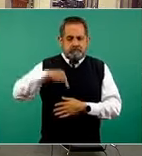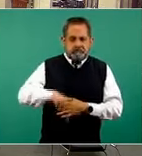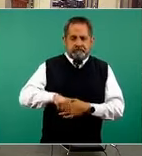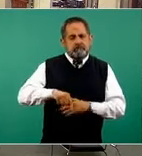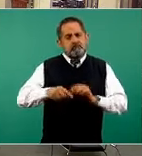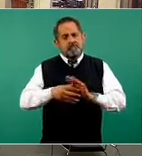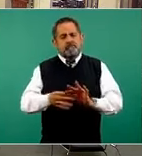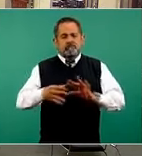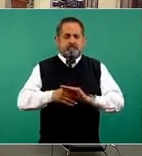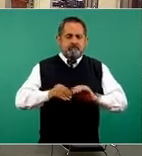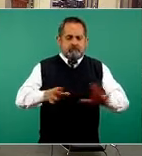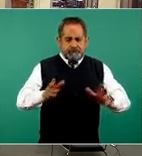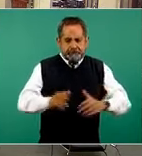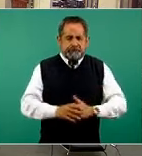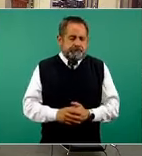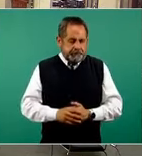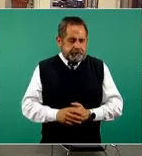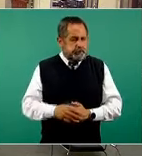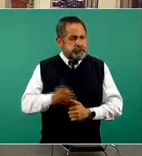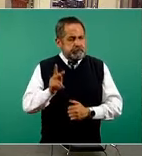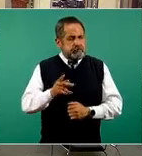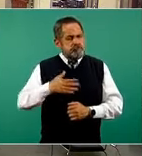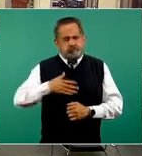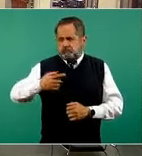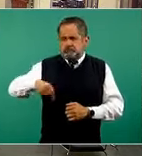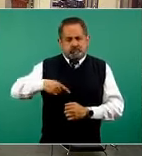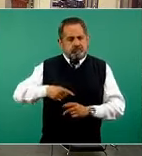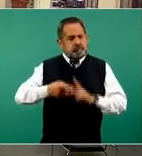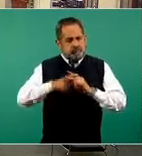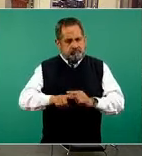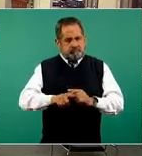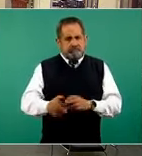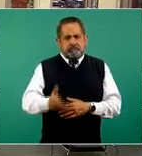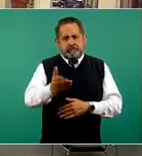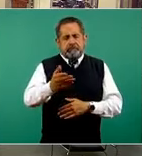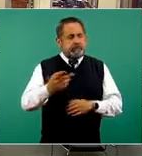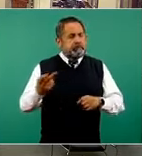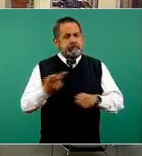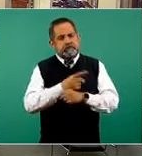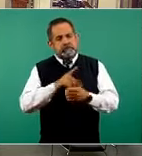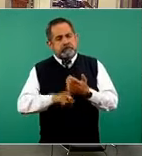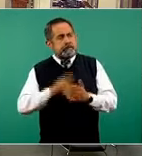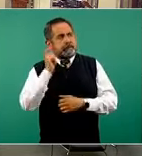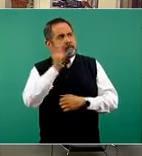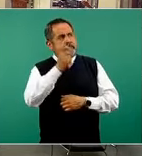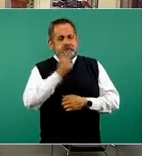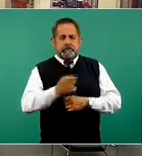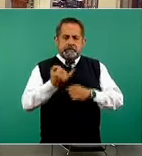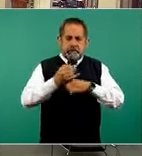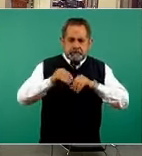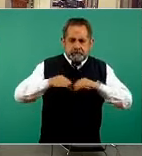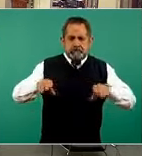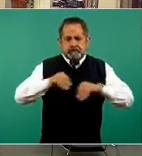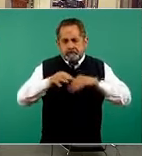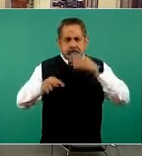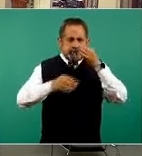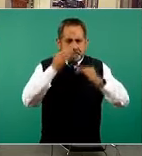algunos últimos aspectos. Pero por lo pronto vamos entonces nosotros a iniciar con los elementos informativos de esta